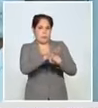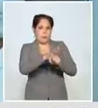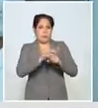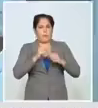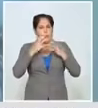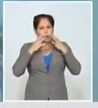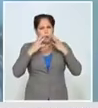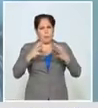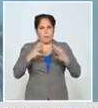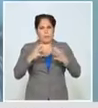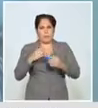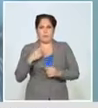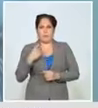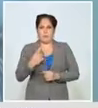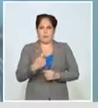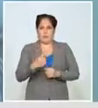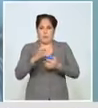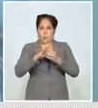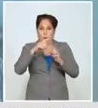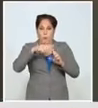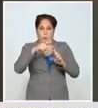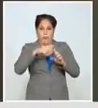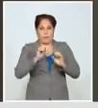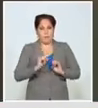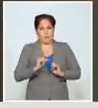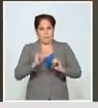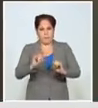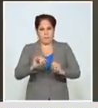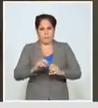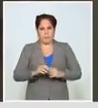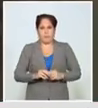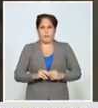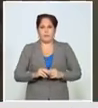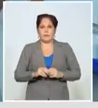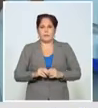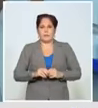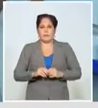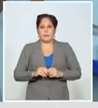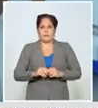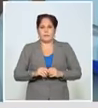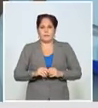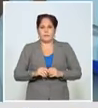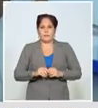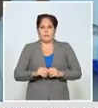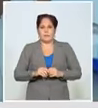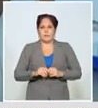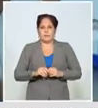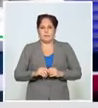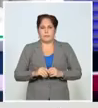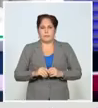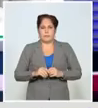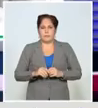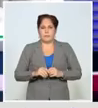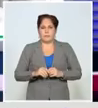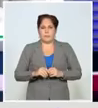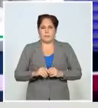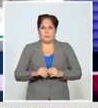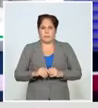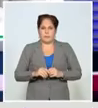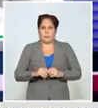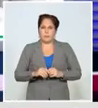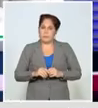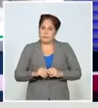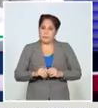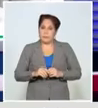mayores baluartes. Desde Guantánamo, Ernesto Martínez y Miguel Reyes, Sistema Informativo de la Televisión Cubana. Y